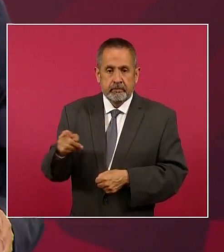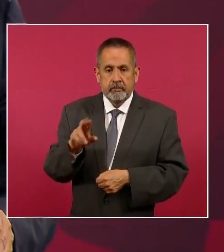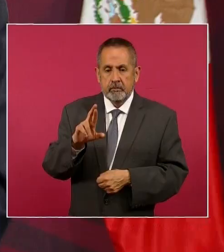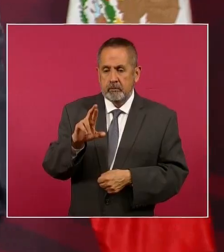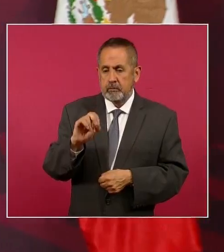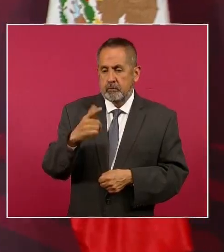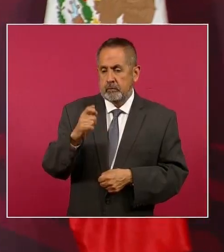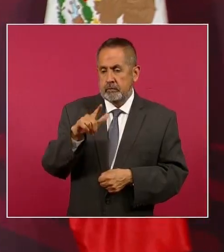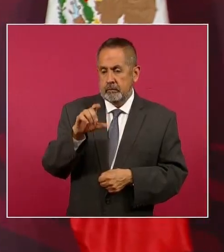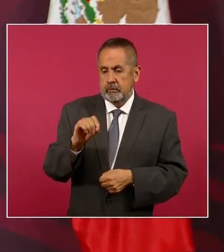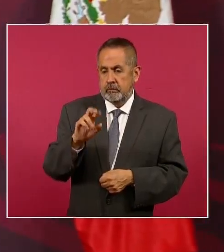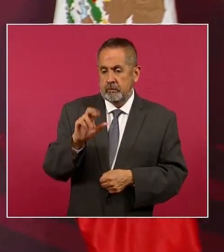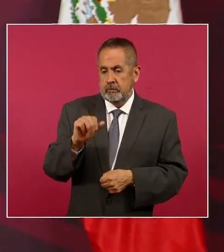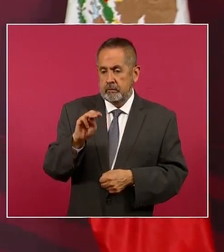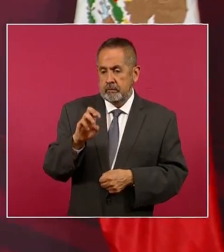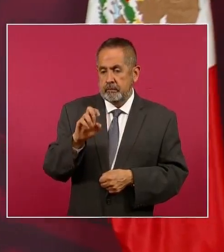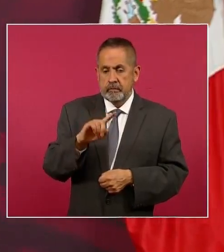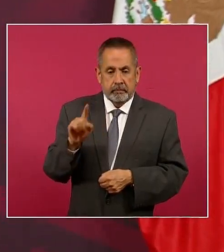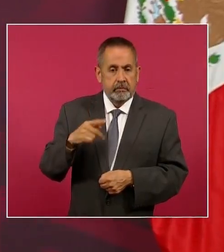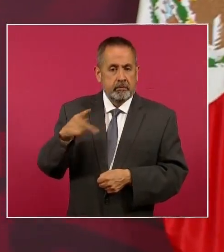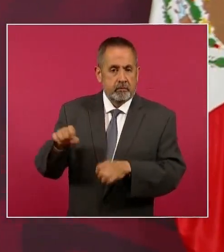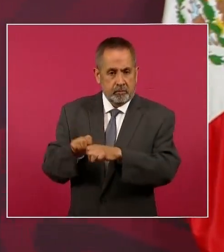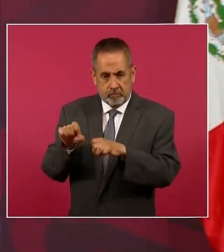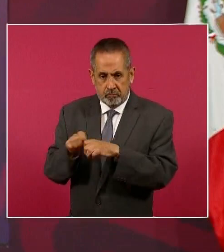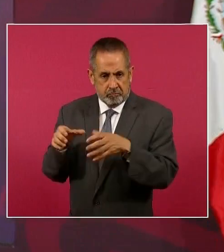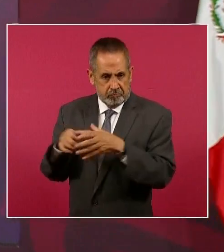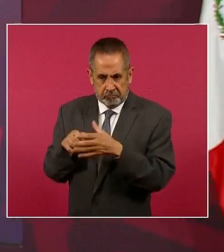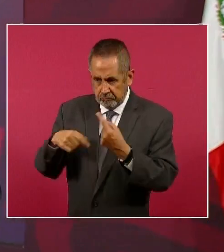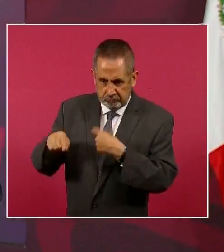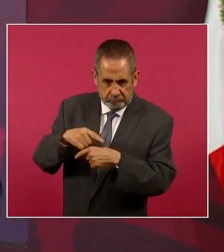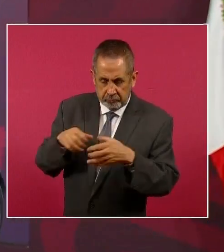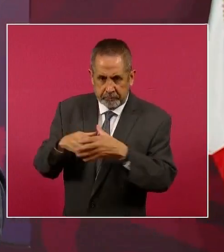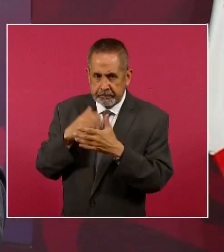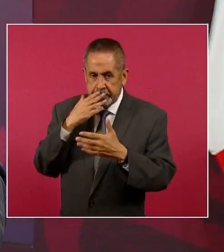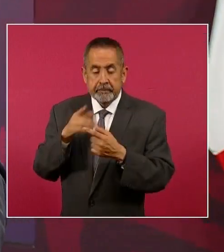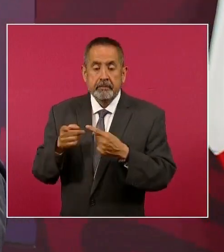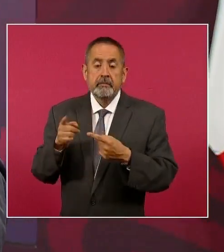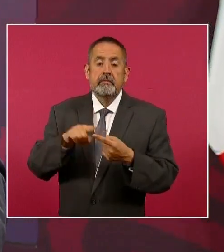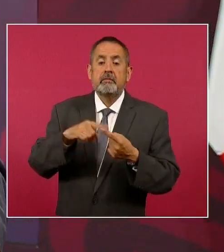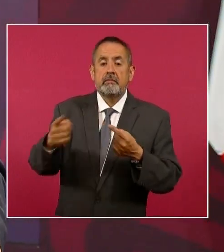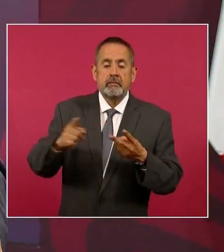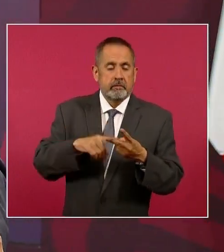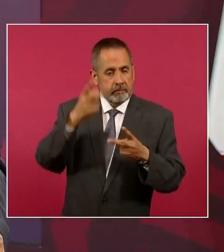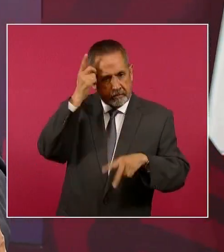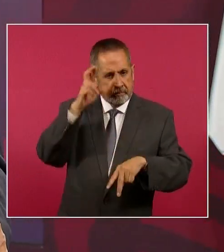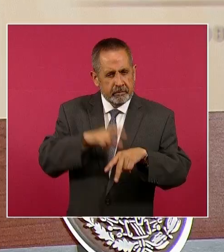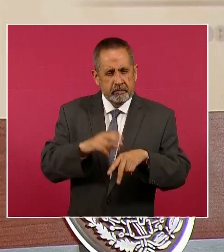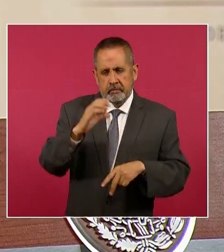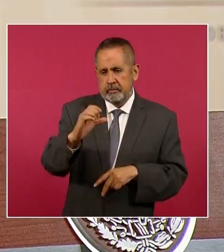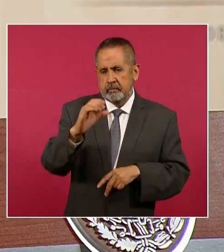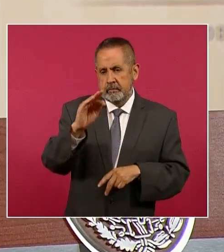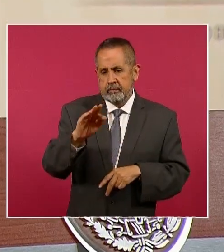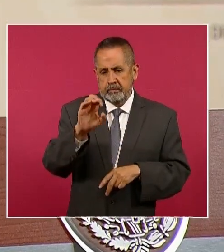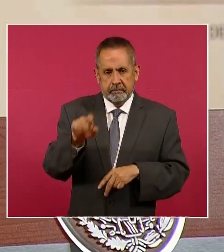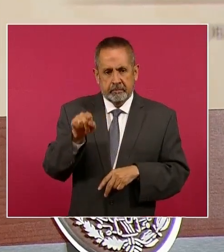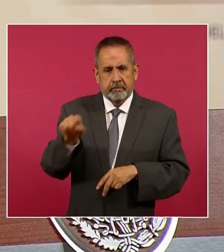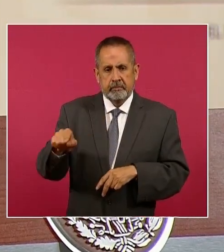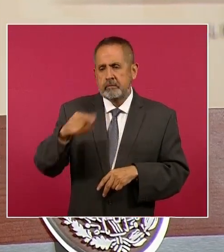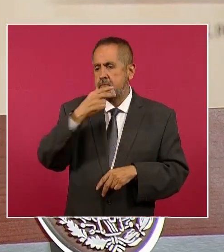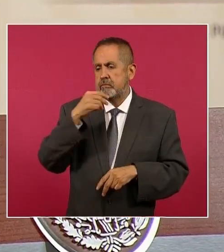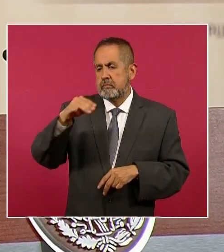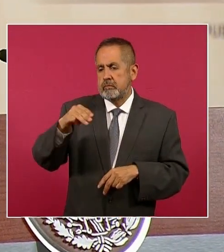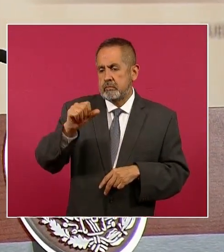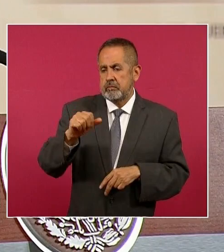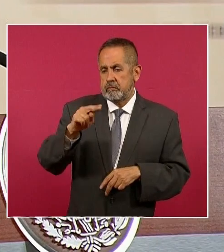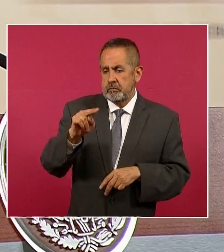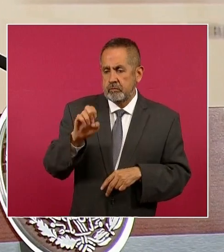Rogelio Ramírez de la O, a su equipo, desde luego al director de la Comisión Federal de Electricidad, Manuel Bartlett,